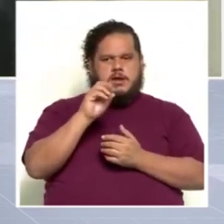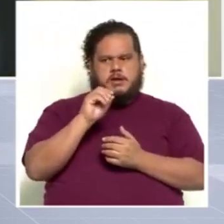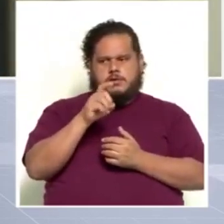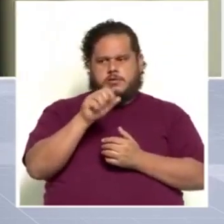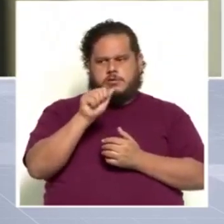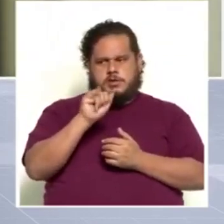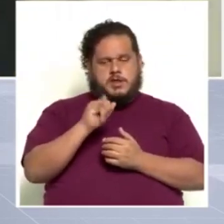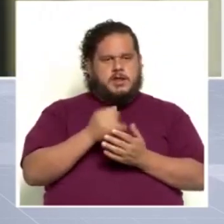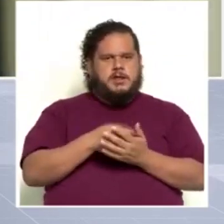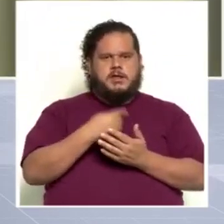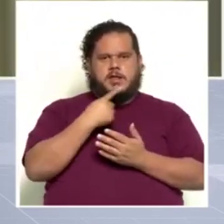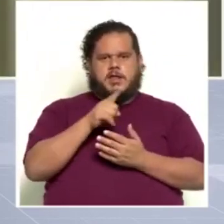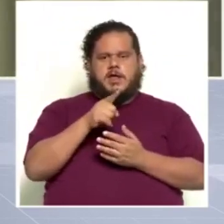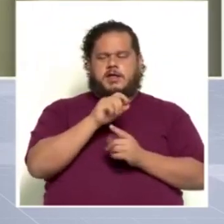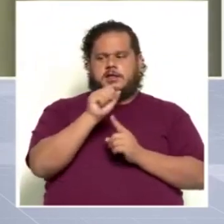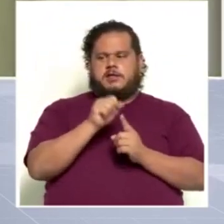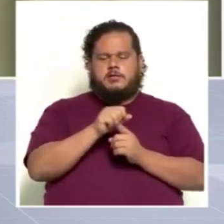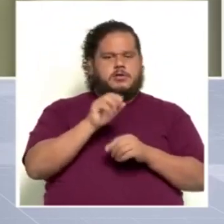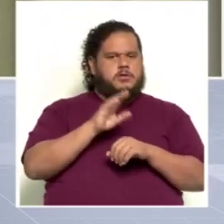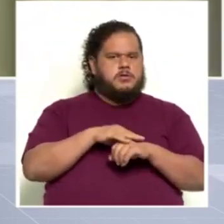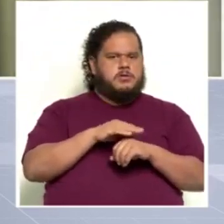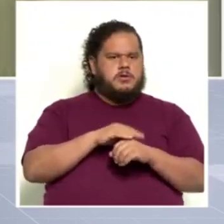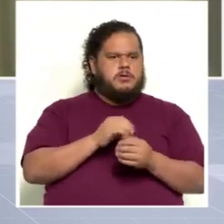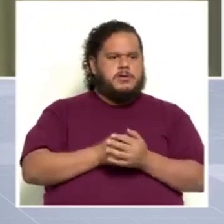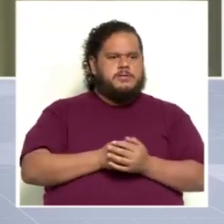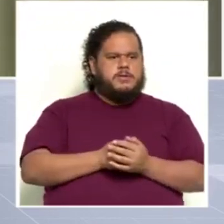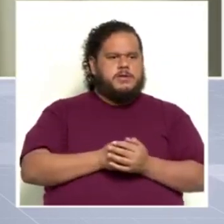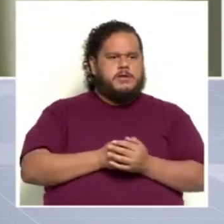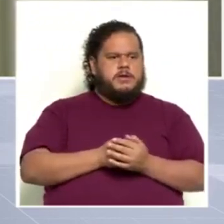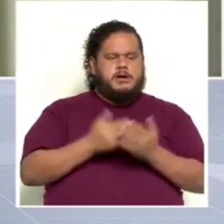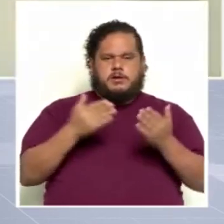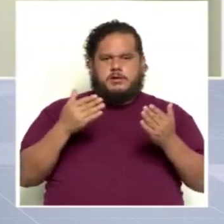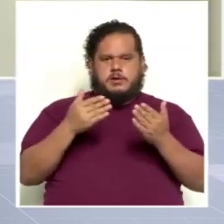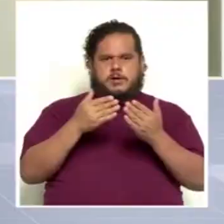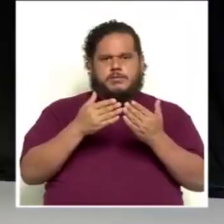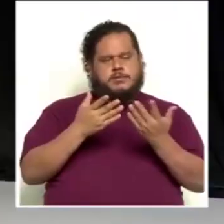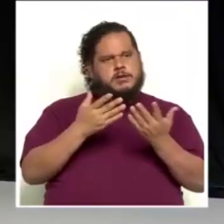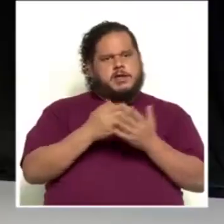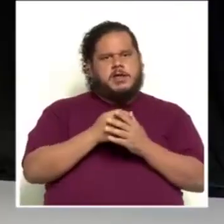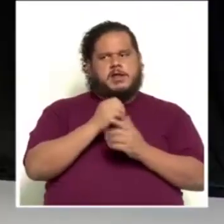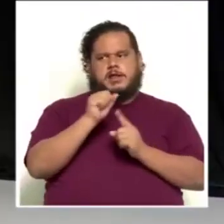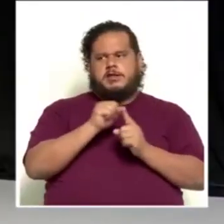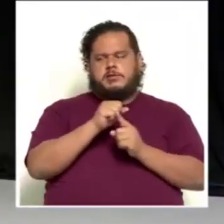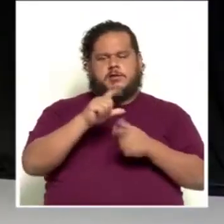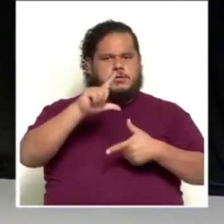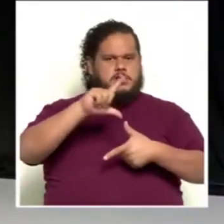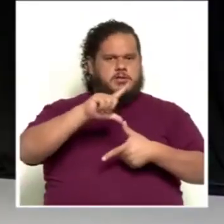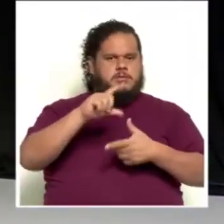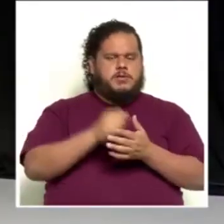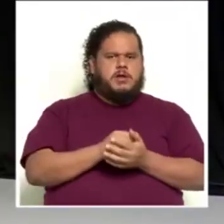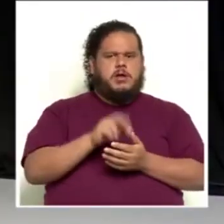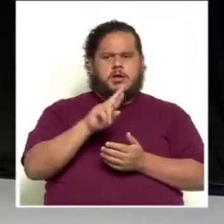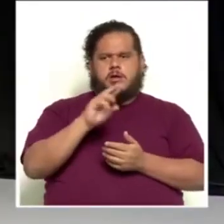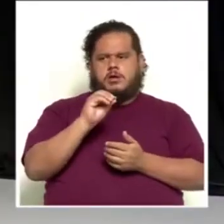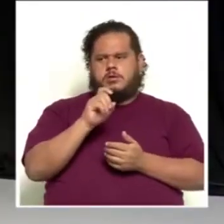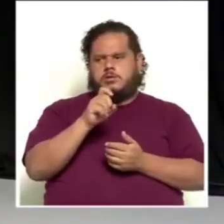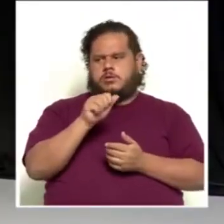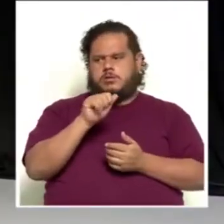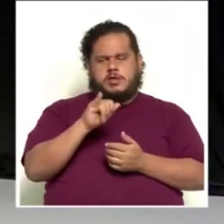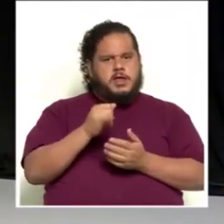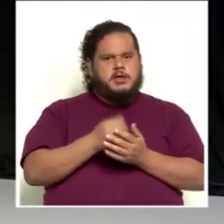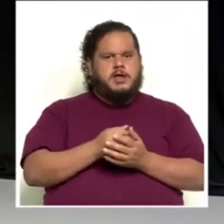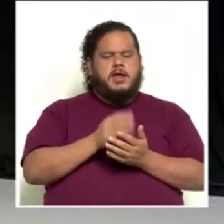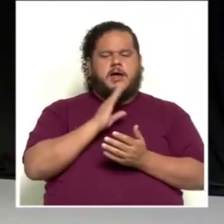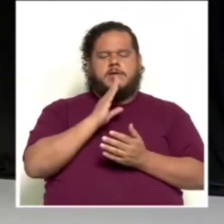señalaba este fenómeno con respecto a lo que apunta, digamos, el fenómeno latinoamericano. Roxay, en términos de política